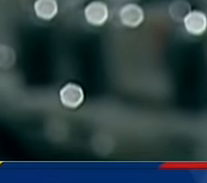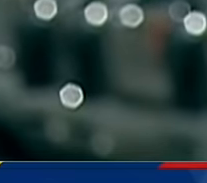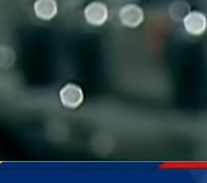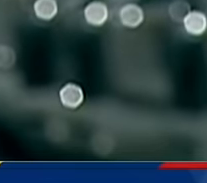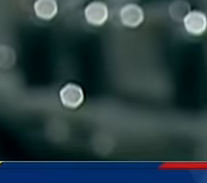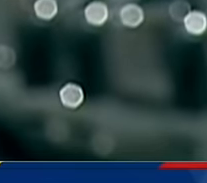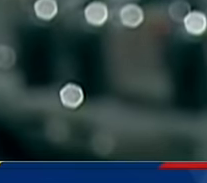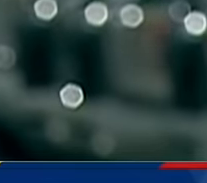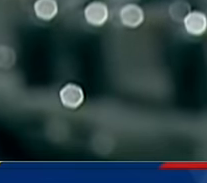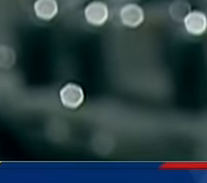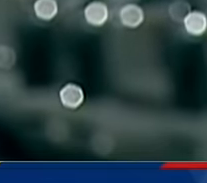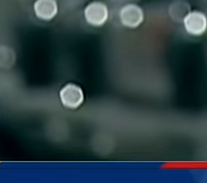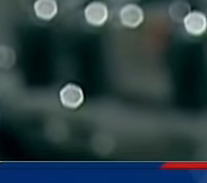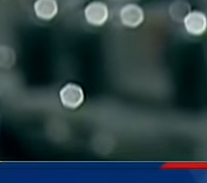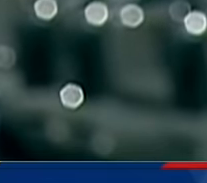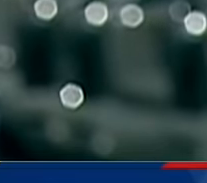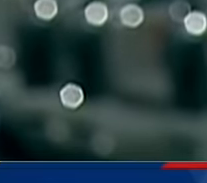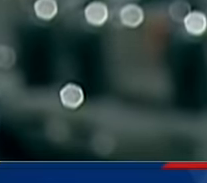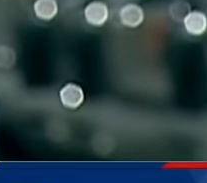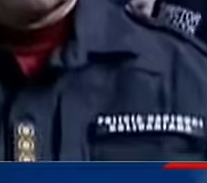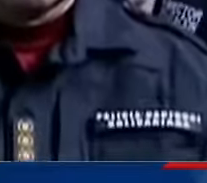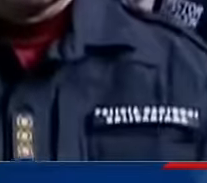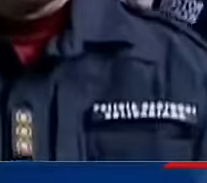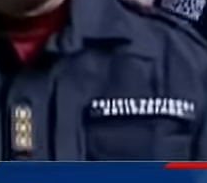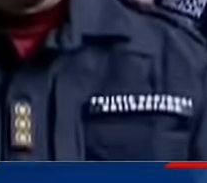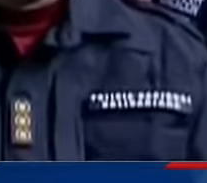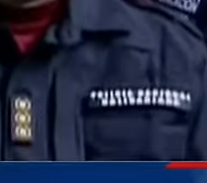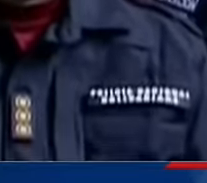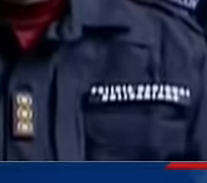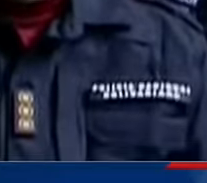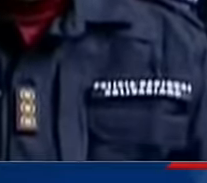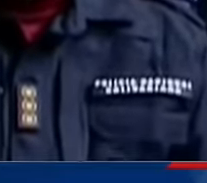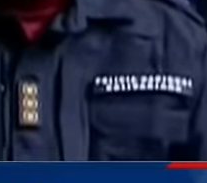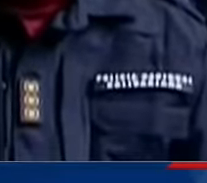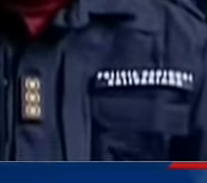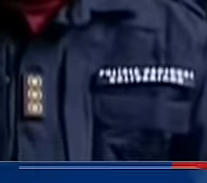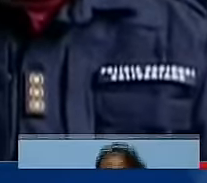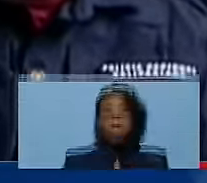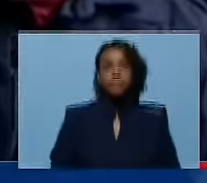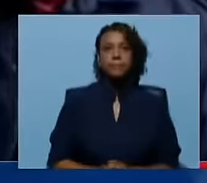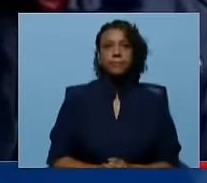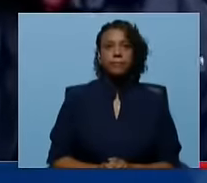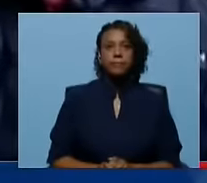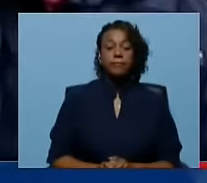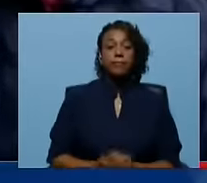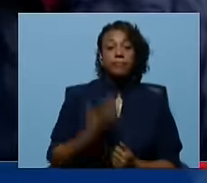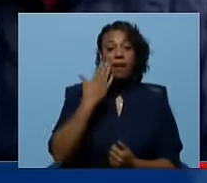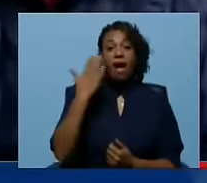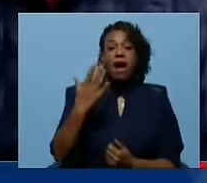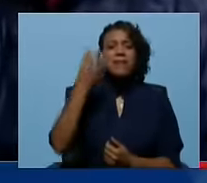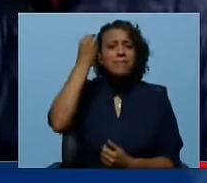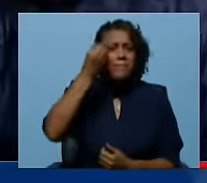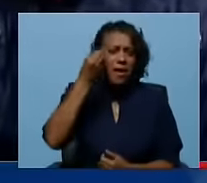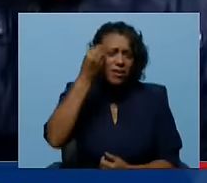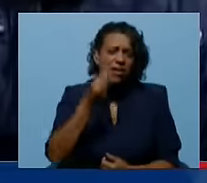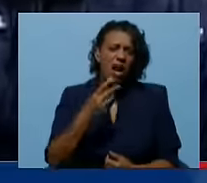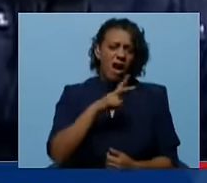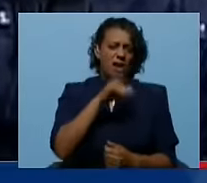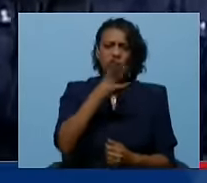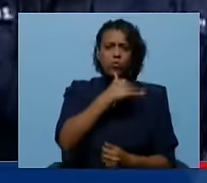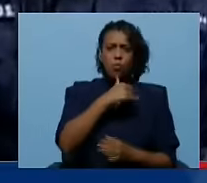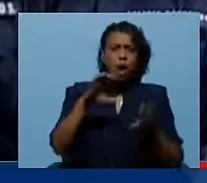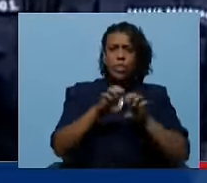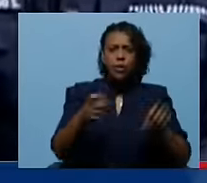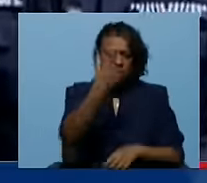juntos y concatenados. En los 3.000 cuadrantes de paz que tenemos actualmente, en